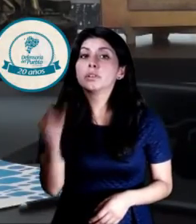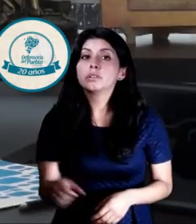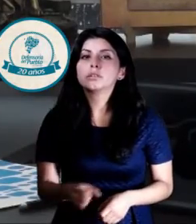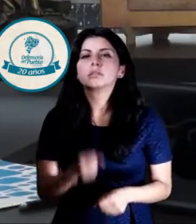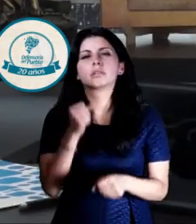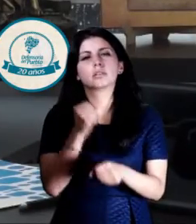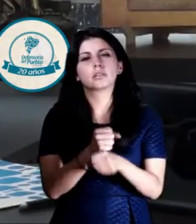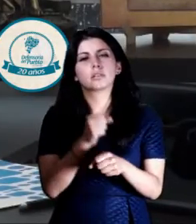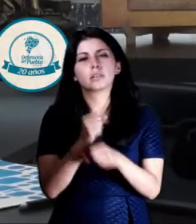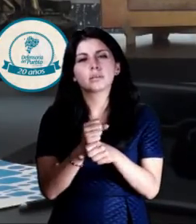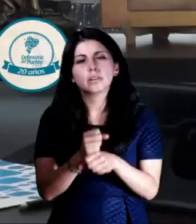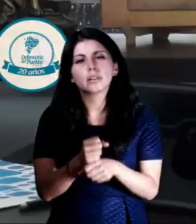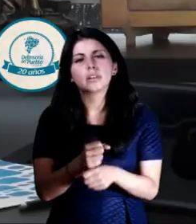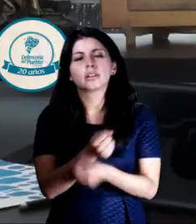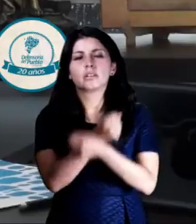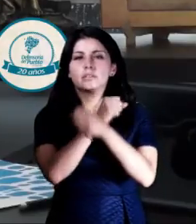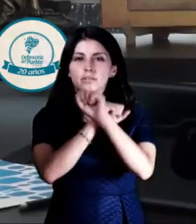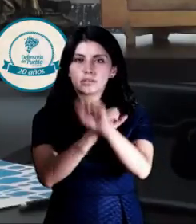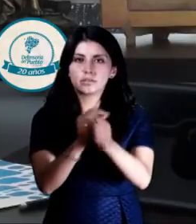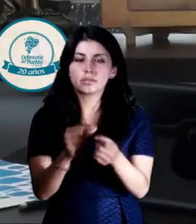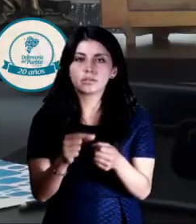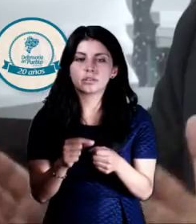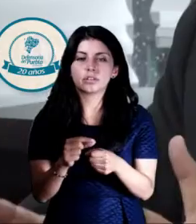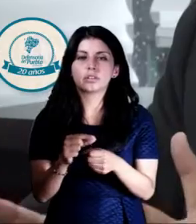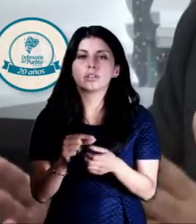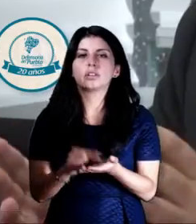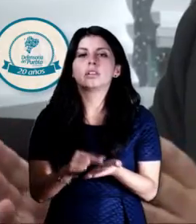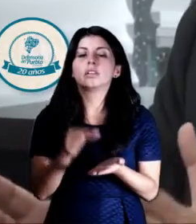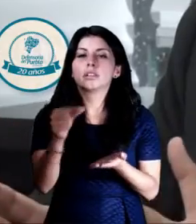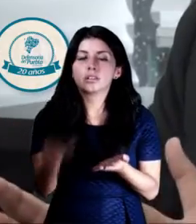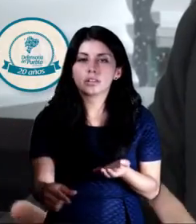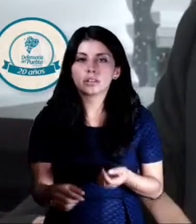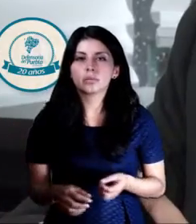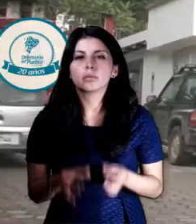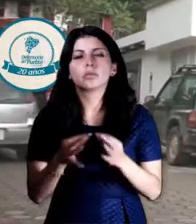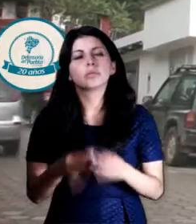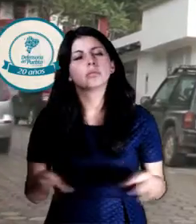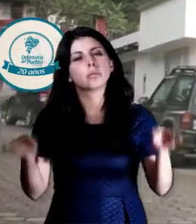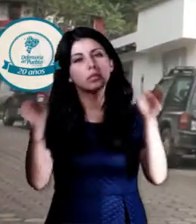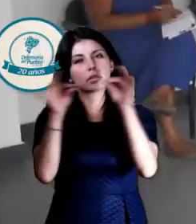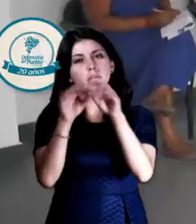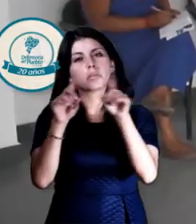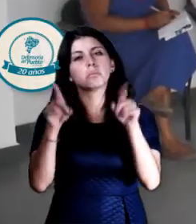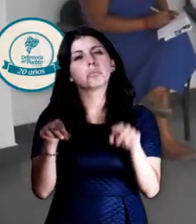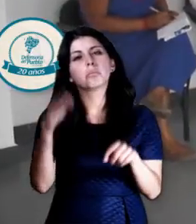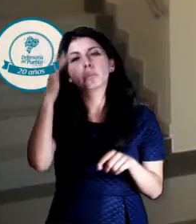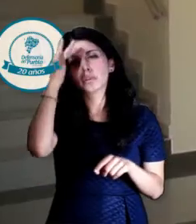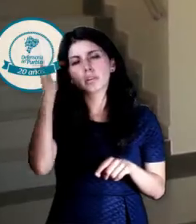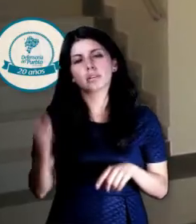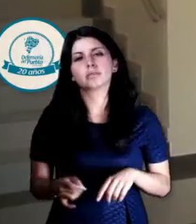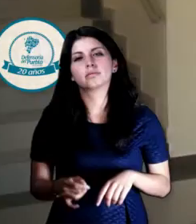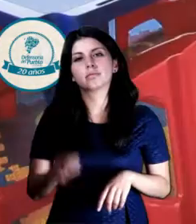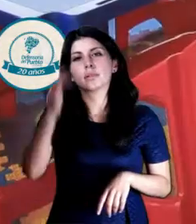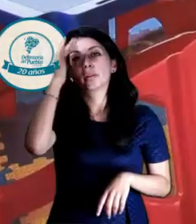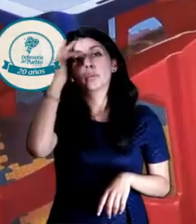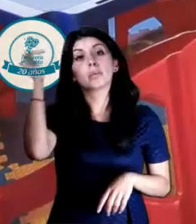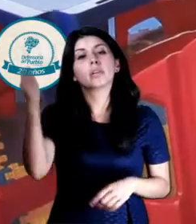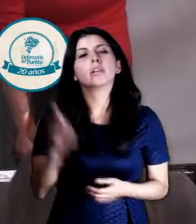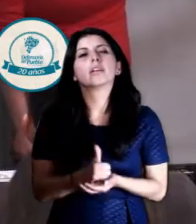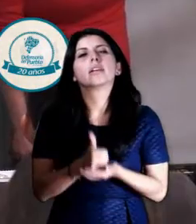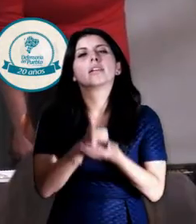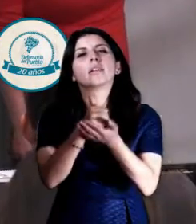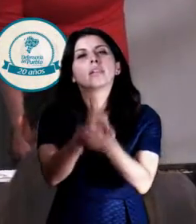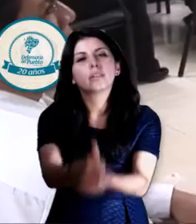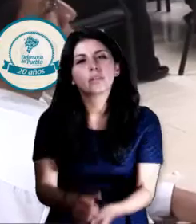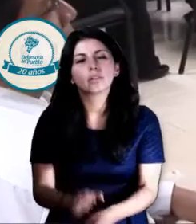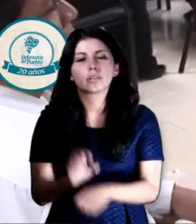Después de 20 años contamos con una institución que se ha renovado y evolucionado, donde todos y todas quienes han